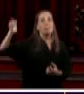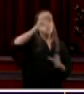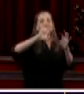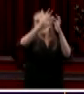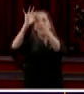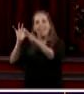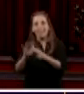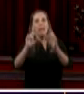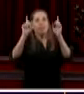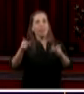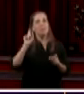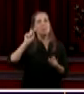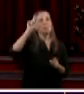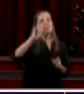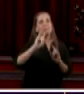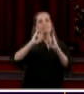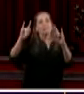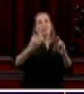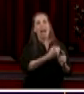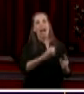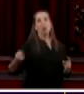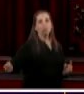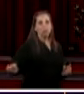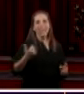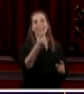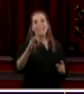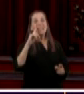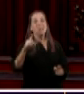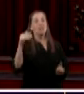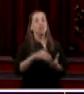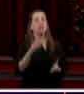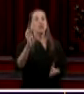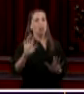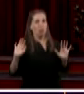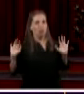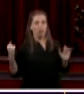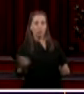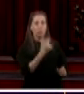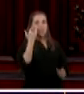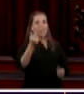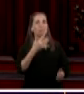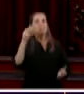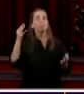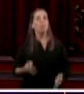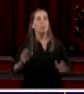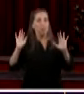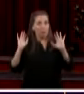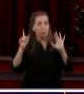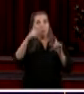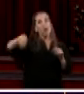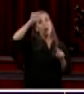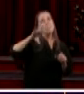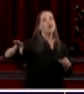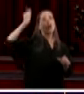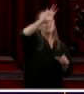70 la corte no resuelve en TR meses no nunca Miley no podía creer que mandó el decreto 70 en